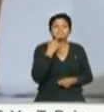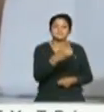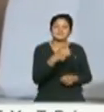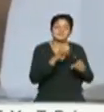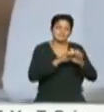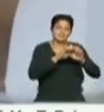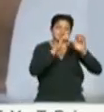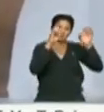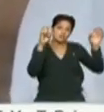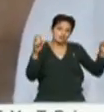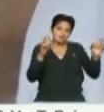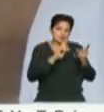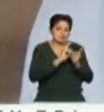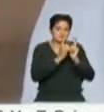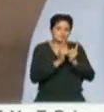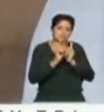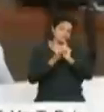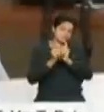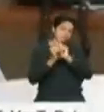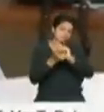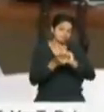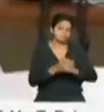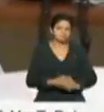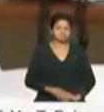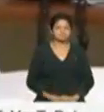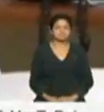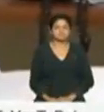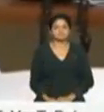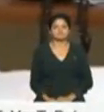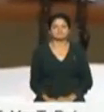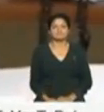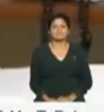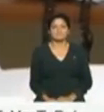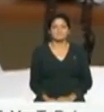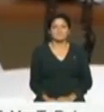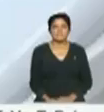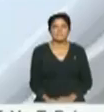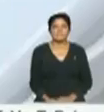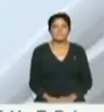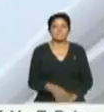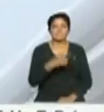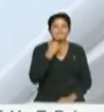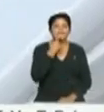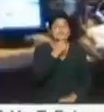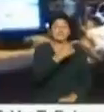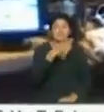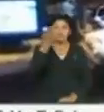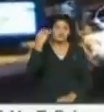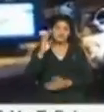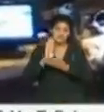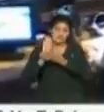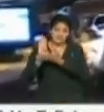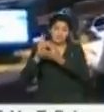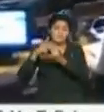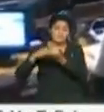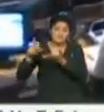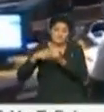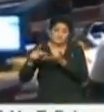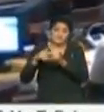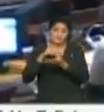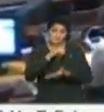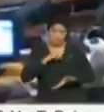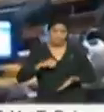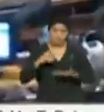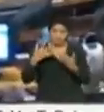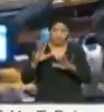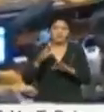empresas que ofertan servicios de salud prepagada o pólizas de asistencia médica cancelen o reembolsen a la institución de la Red Pública Integral